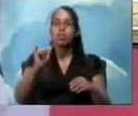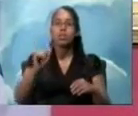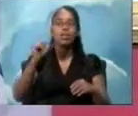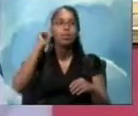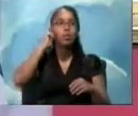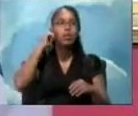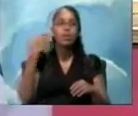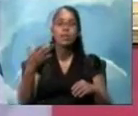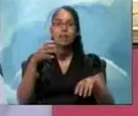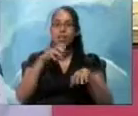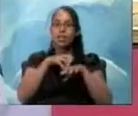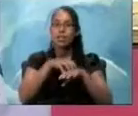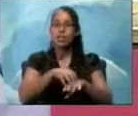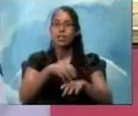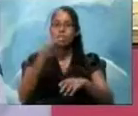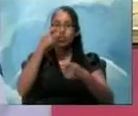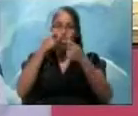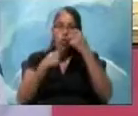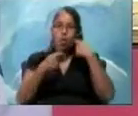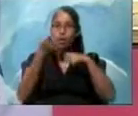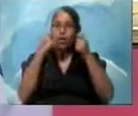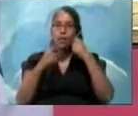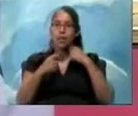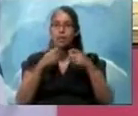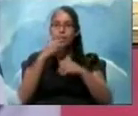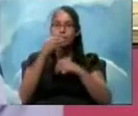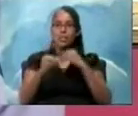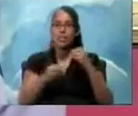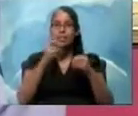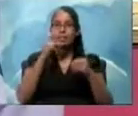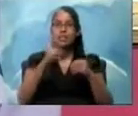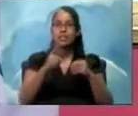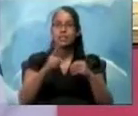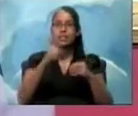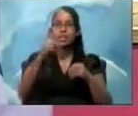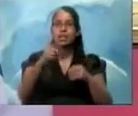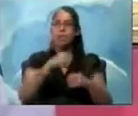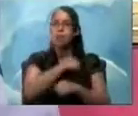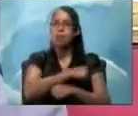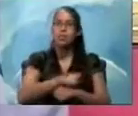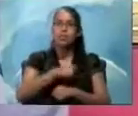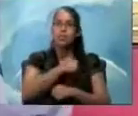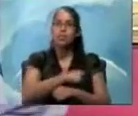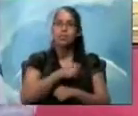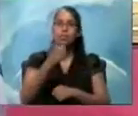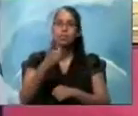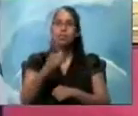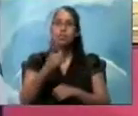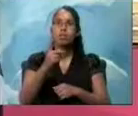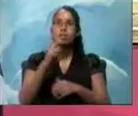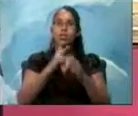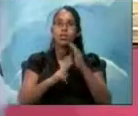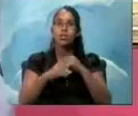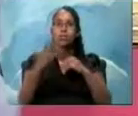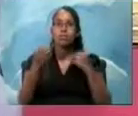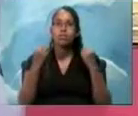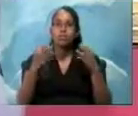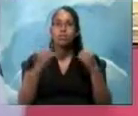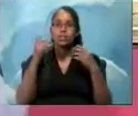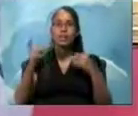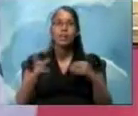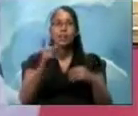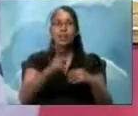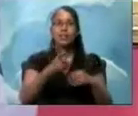que lloraban y hacían lamentación por él. Vemos que mucha gente,